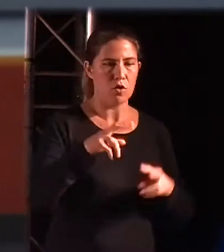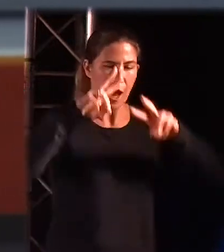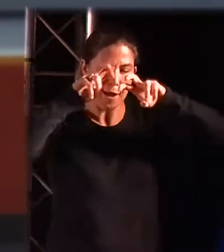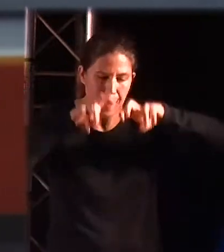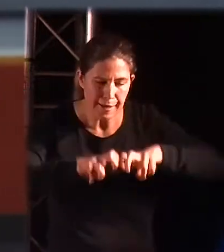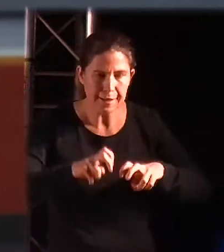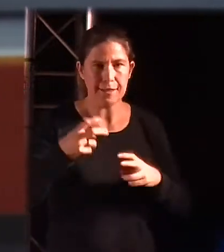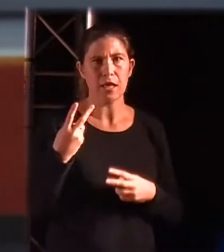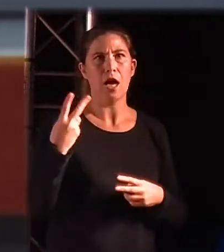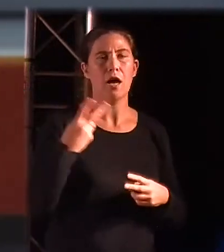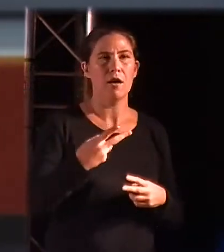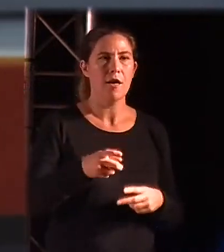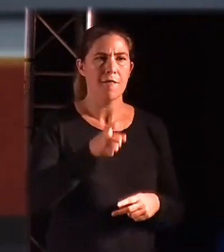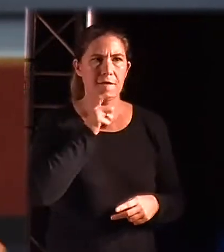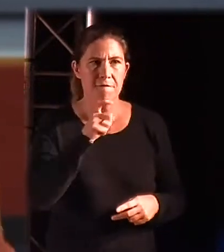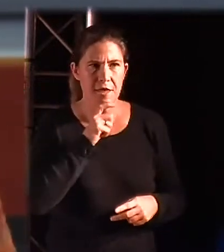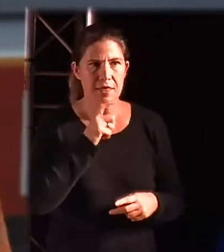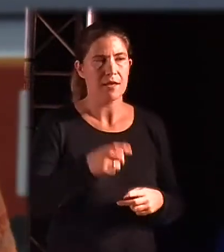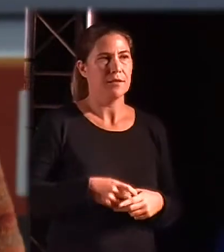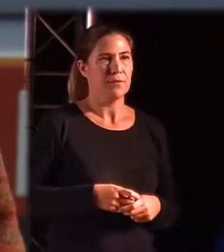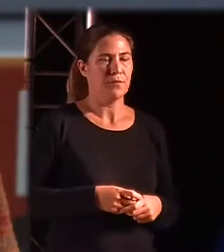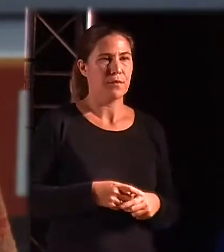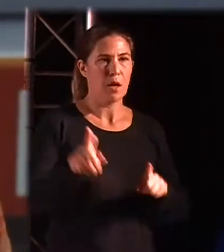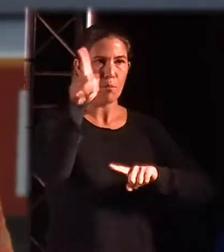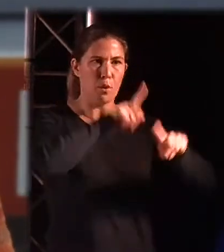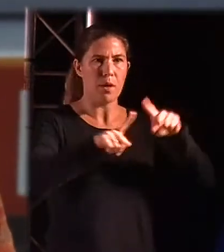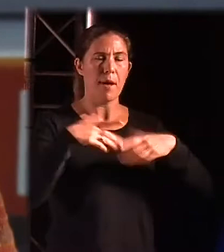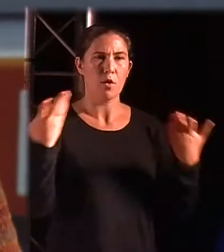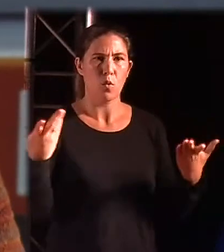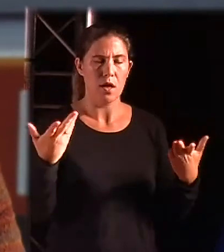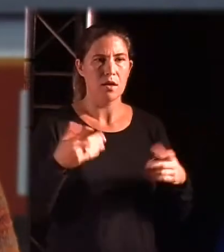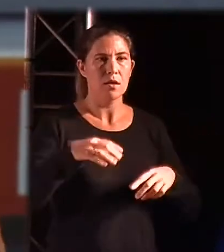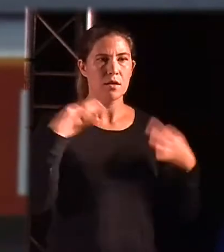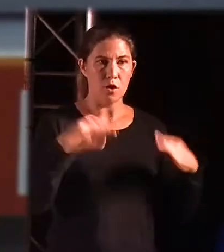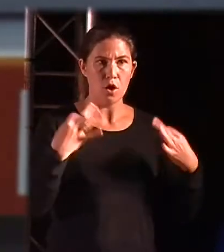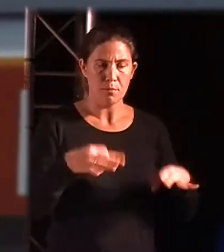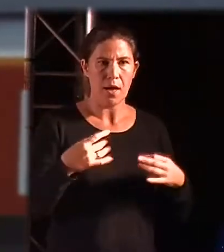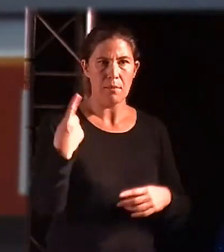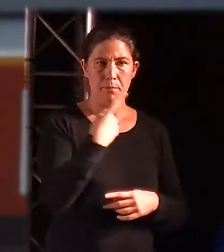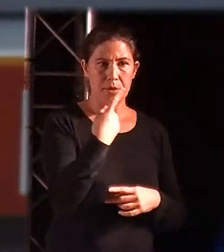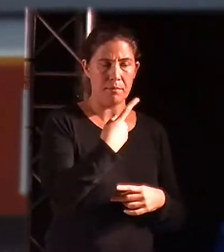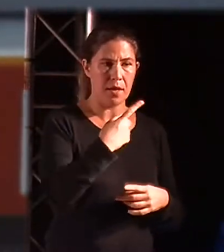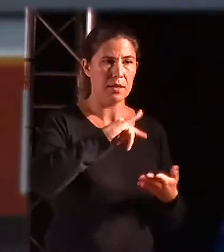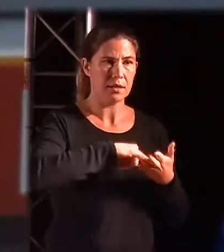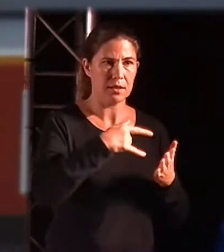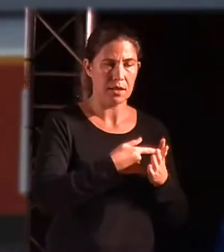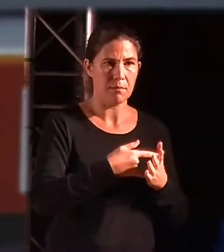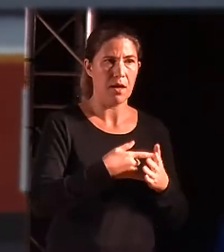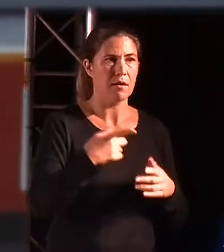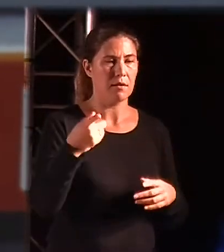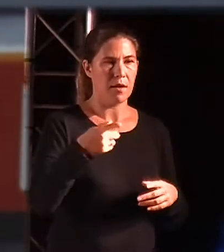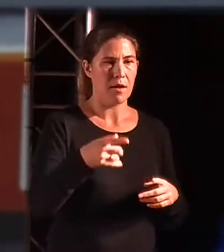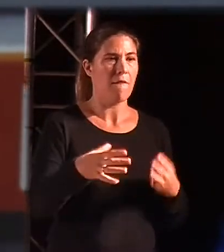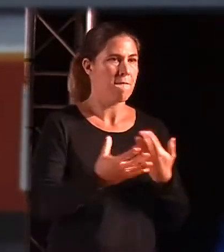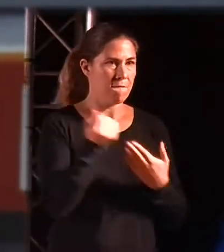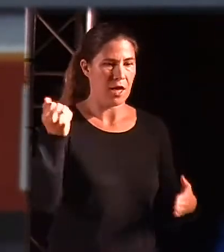analítica, pesada, difícil. Y el problema es que normalmente utilizamos el primer sistema de pensar, aunque nos lleva con frecuencia